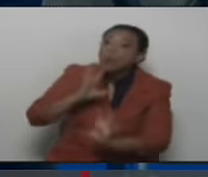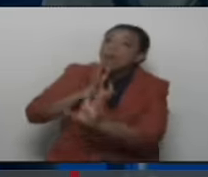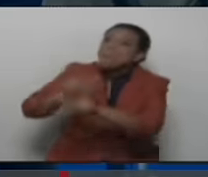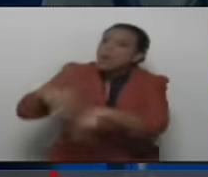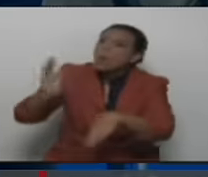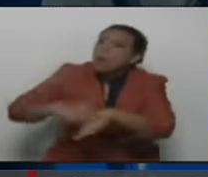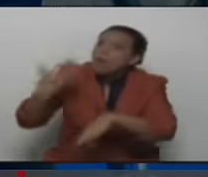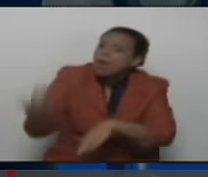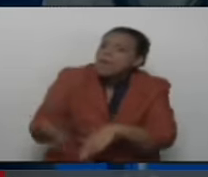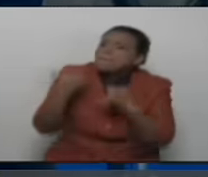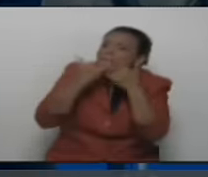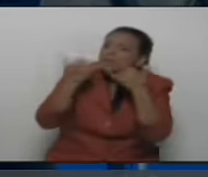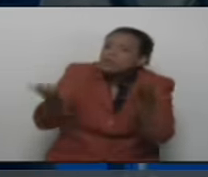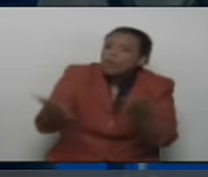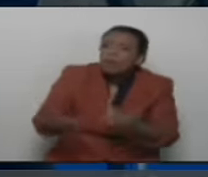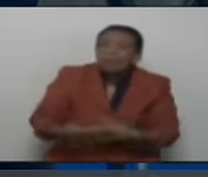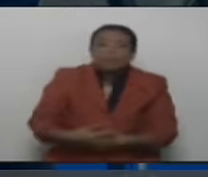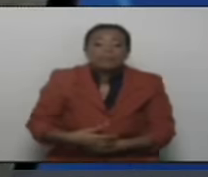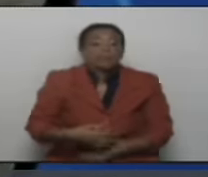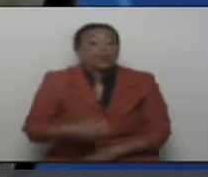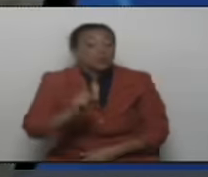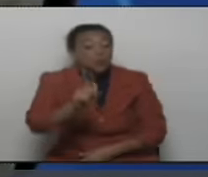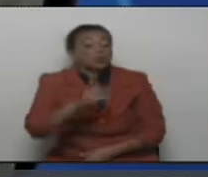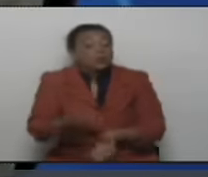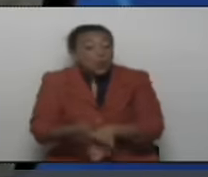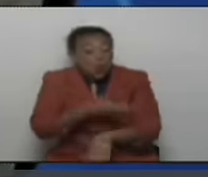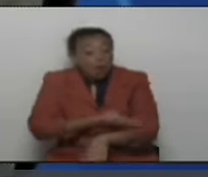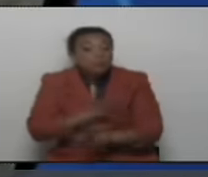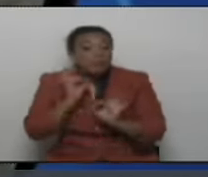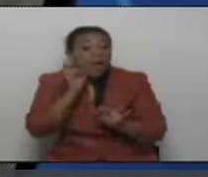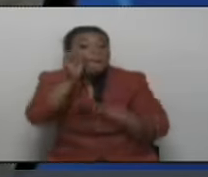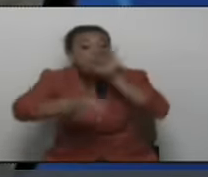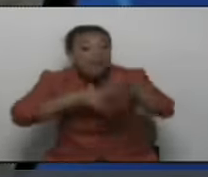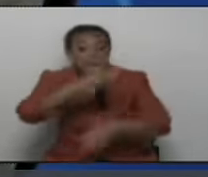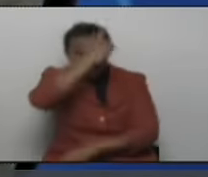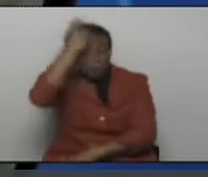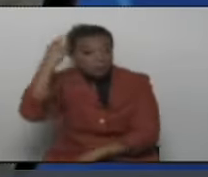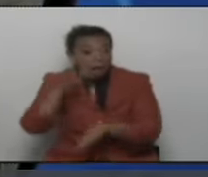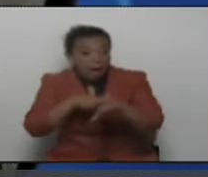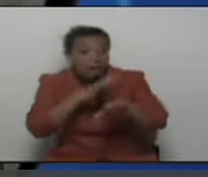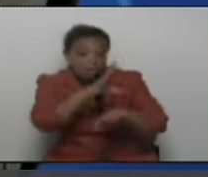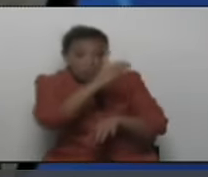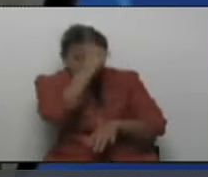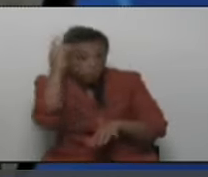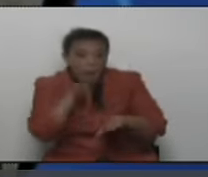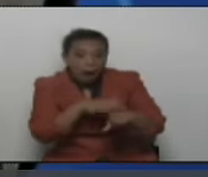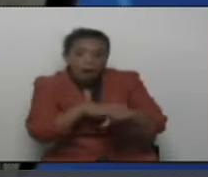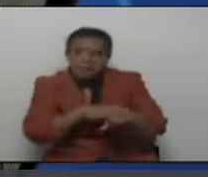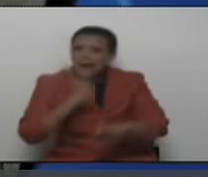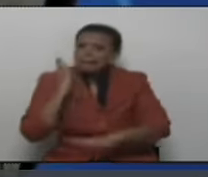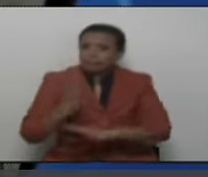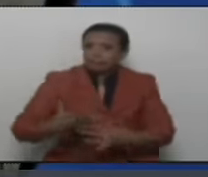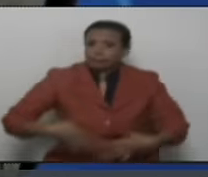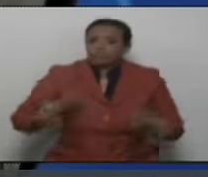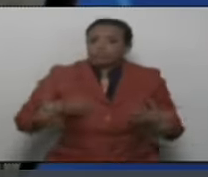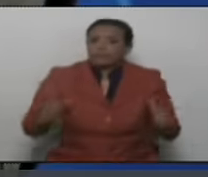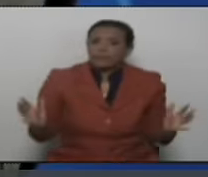explicación? Bueno, primero yo comentaba con Diosdado que la reacción inmediata